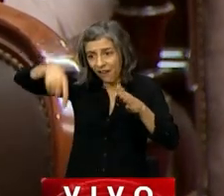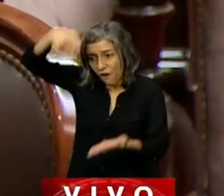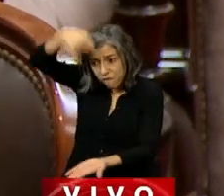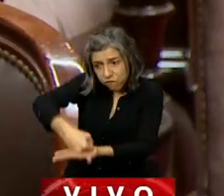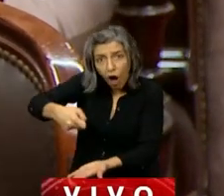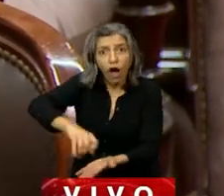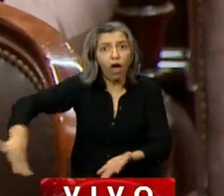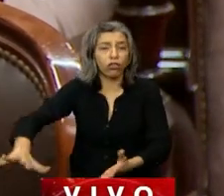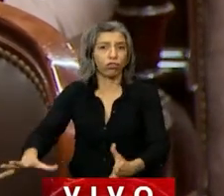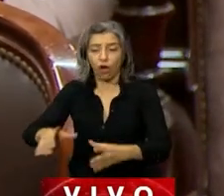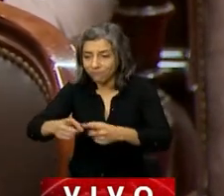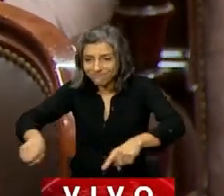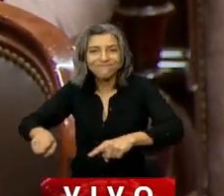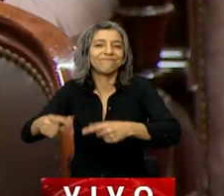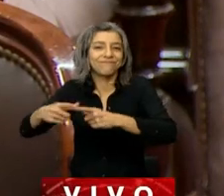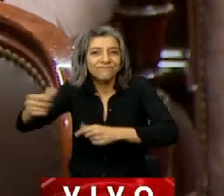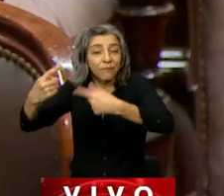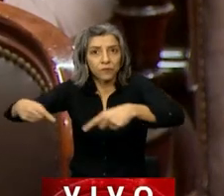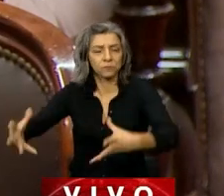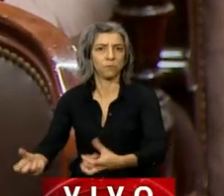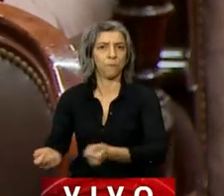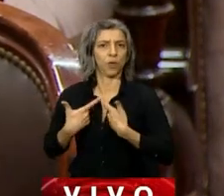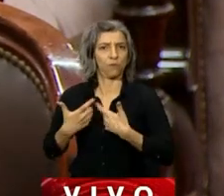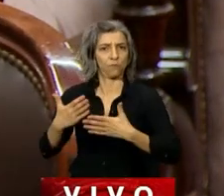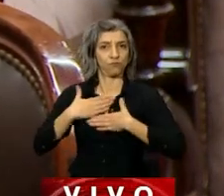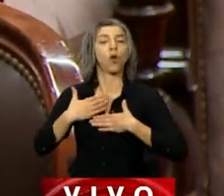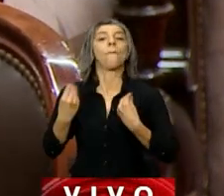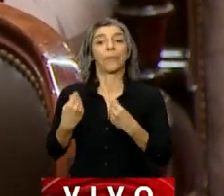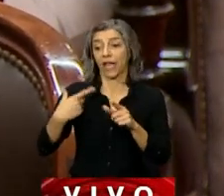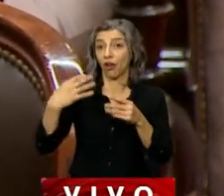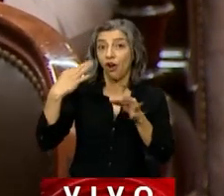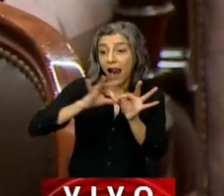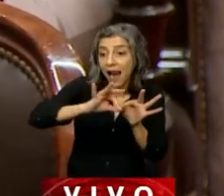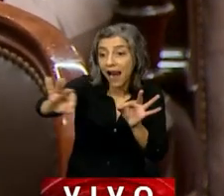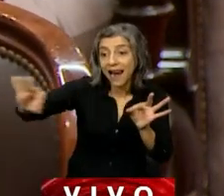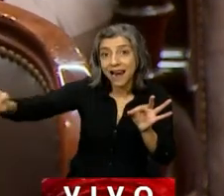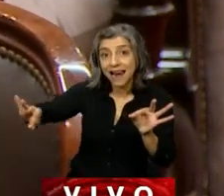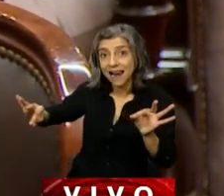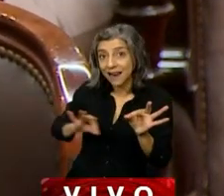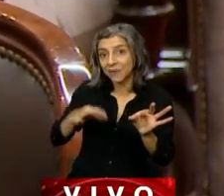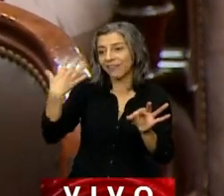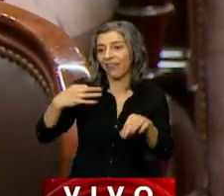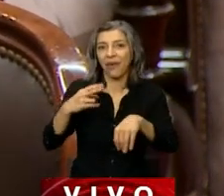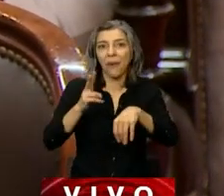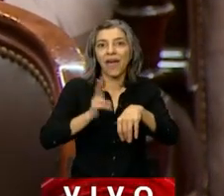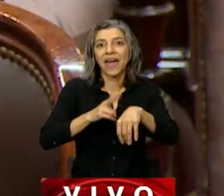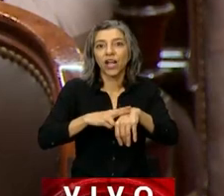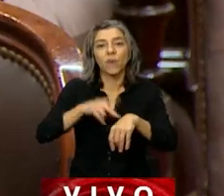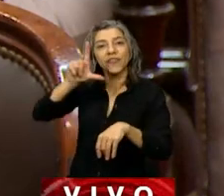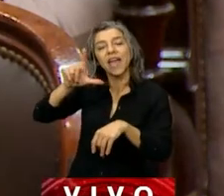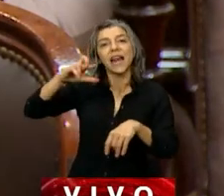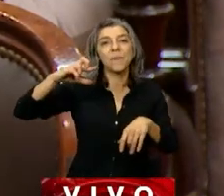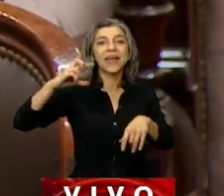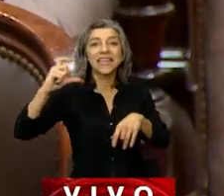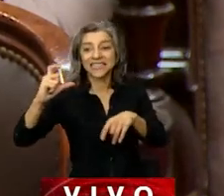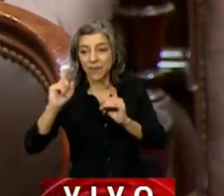es siempre y cuando la determinación del límite exterior de la plataforma continental cuente con las recomendaciones de la CLPC,